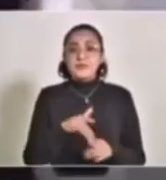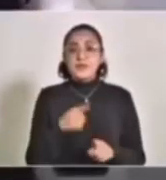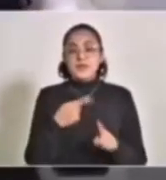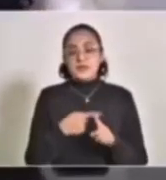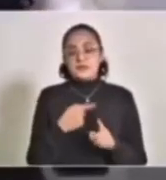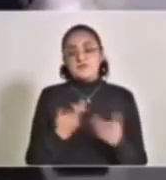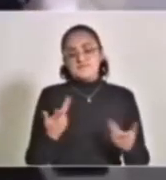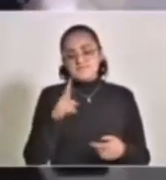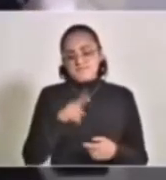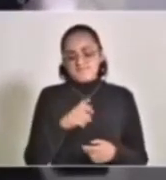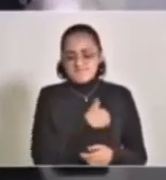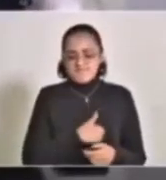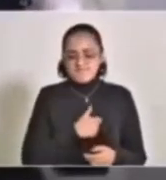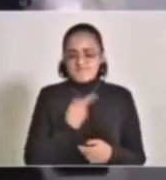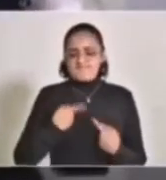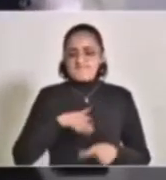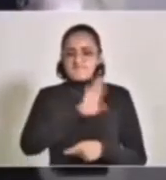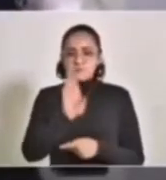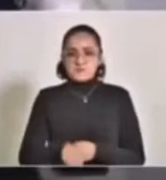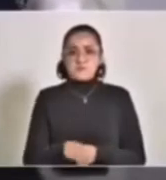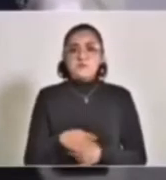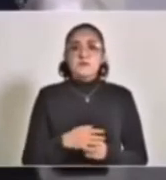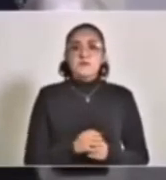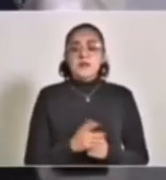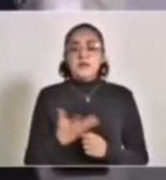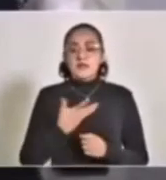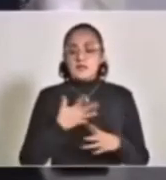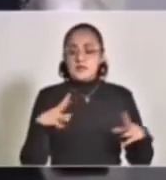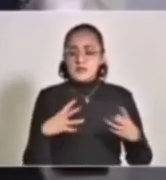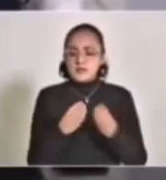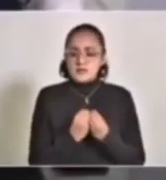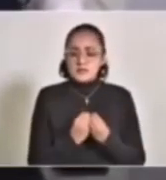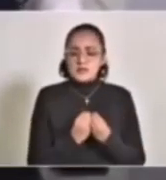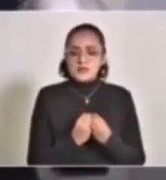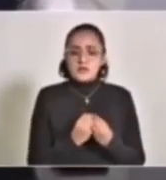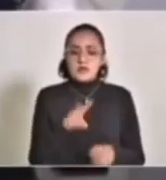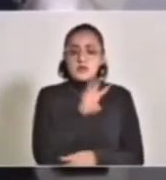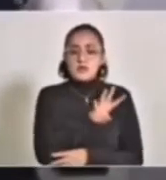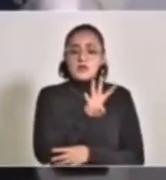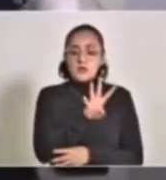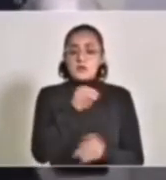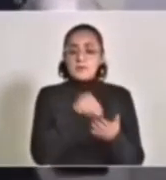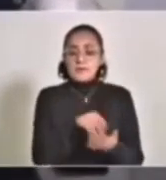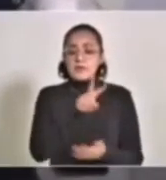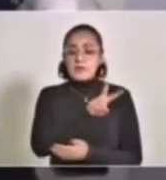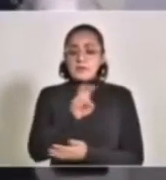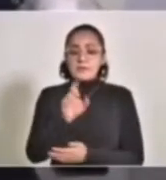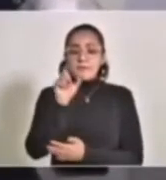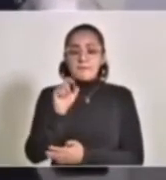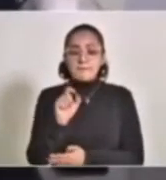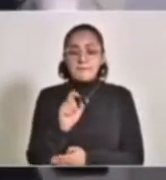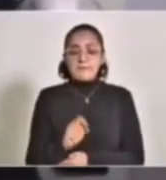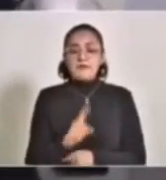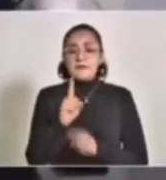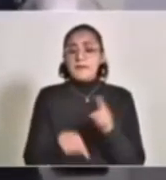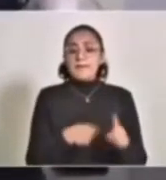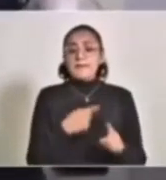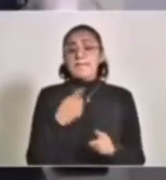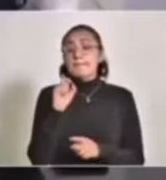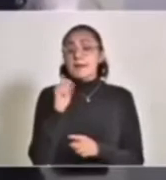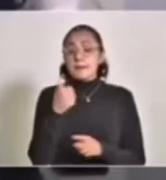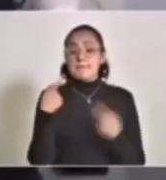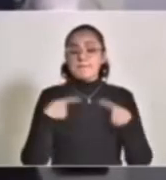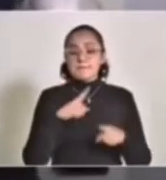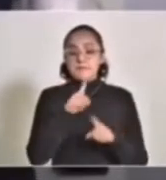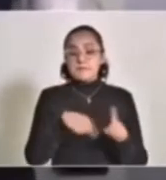En lo que respecta, lamentablemente, a las defunciones, tenemos un acumulado de 4.220, 26